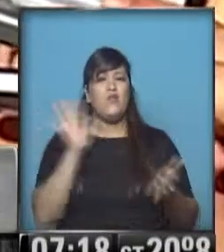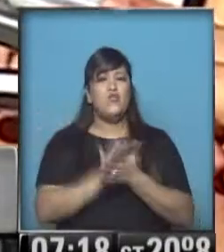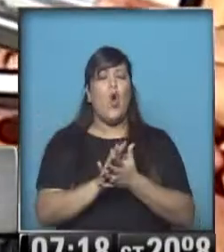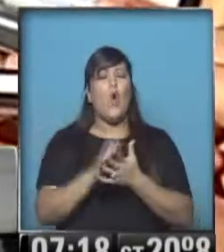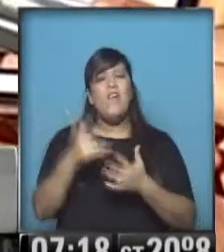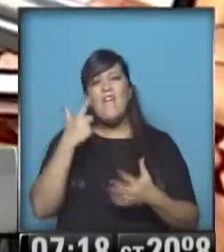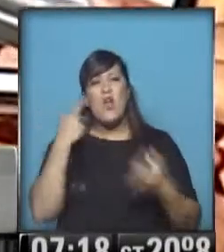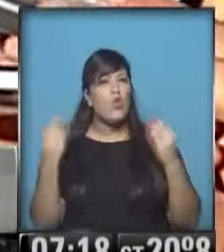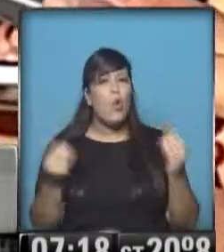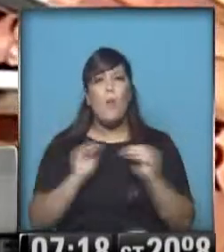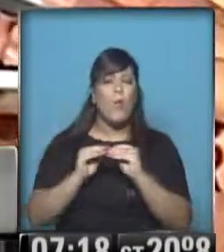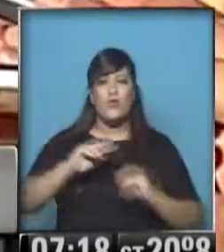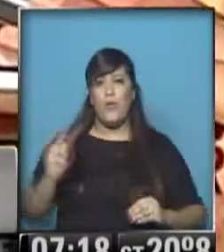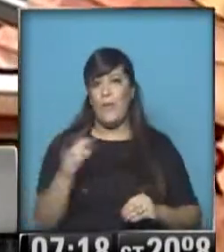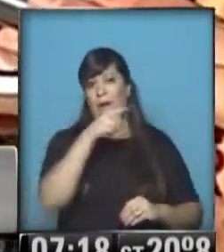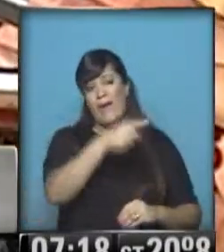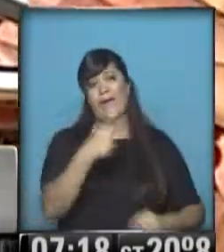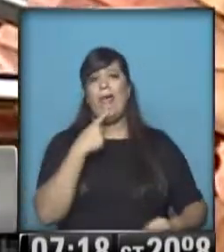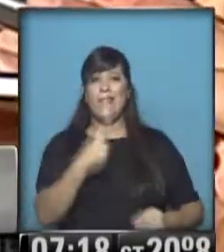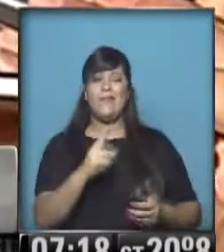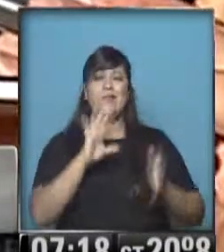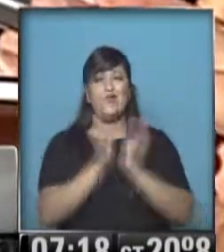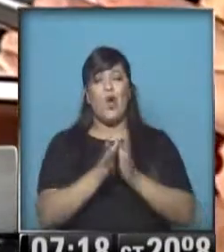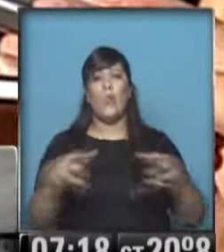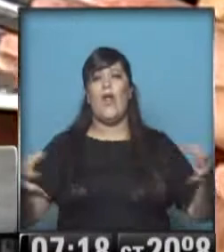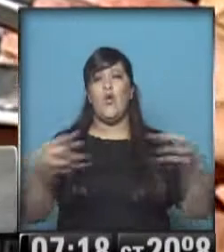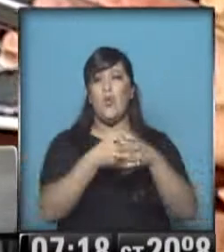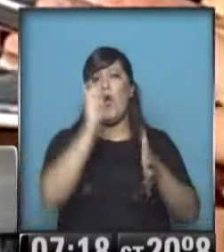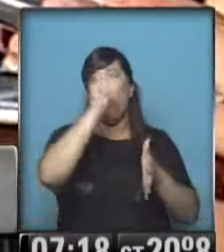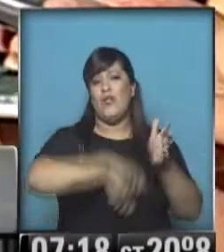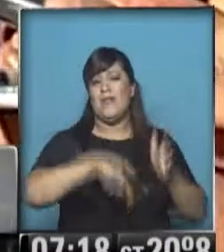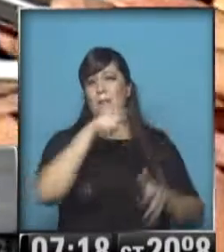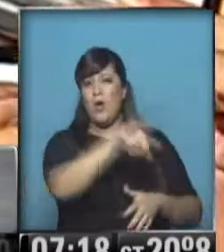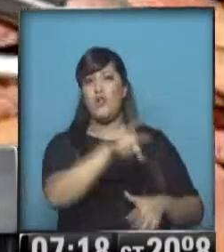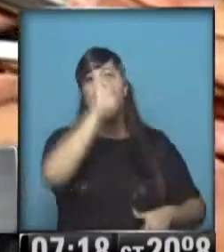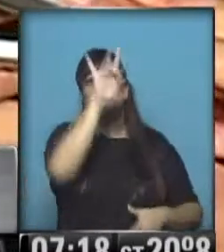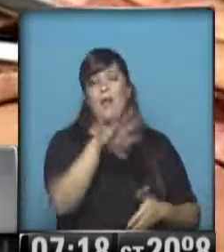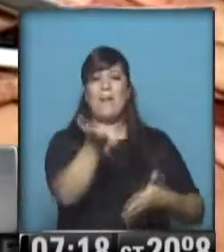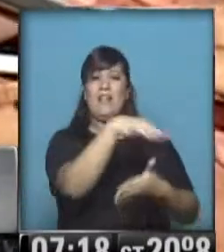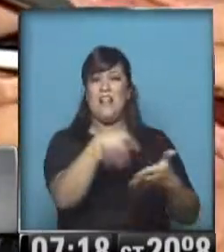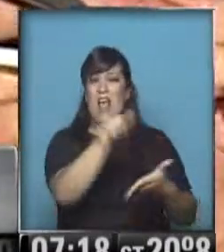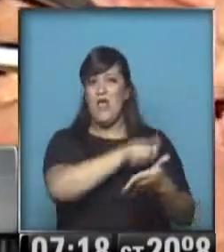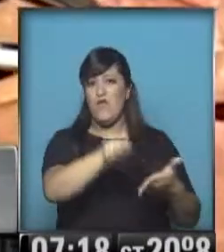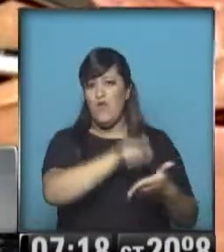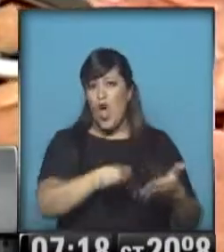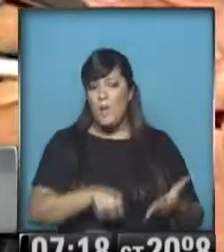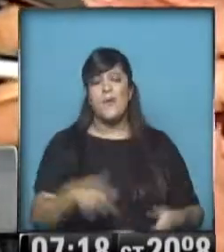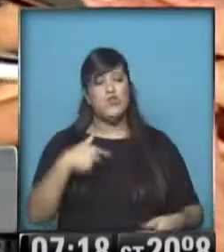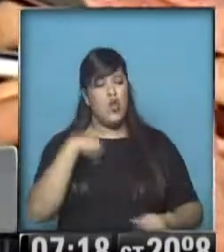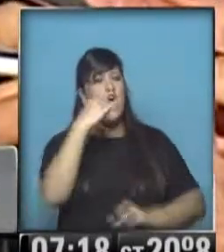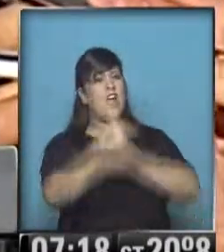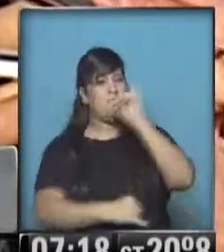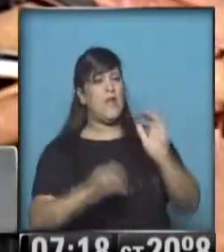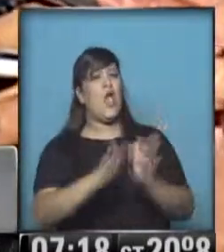se vale en la expresión de los peritos de parte contratados por ellos, que solamente han hecho un informe. Yo les he explicado que el Código